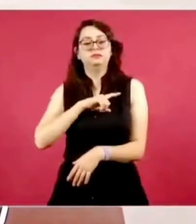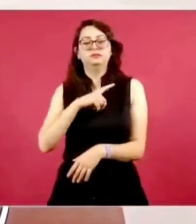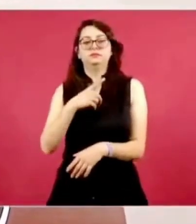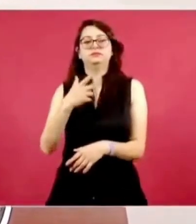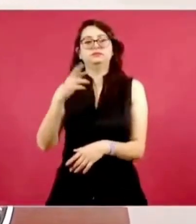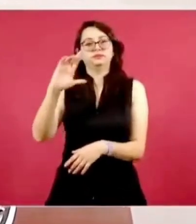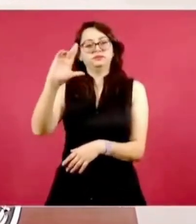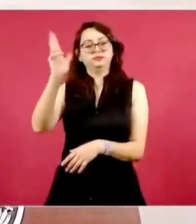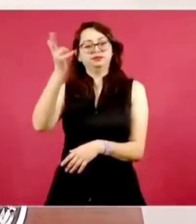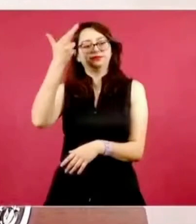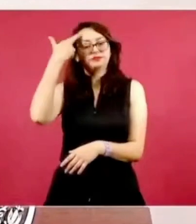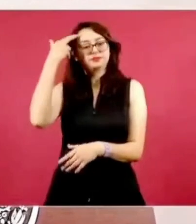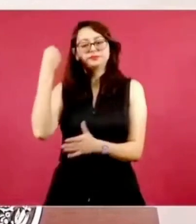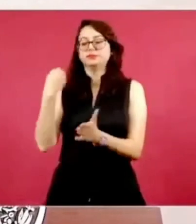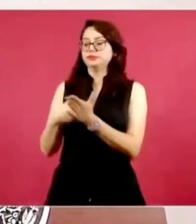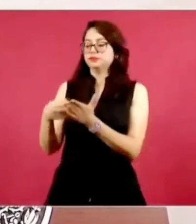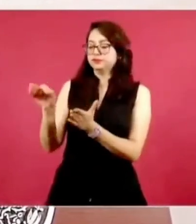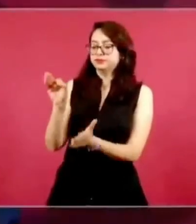héroes